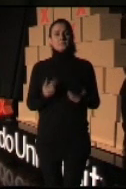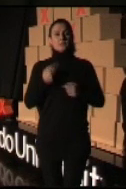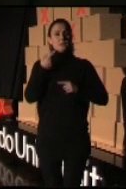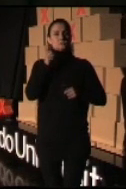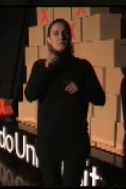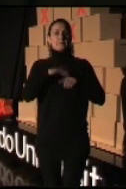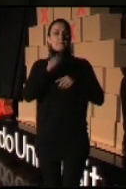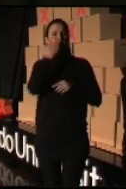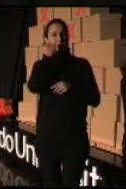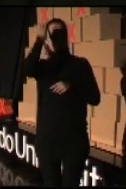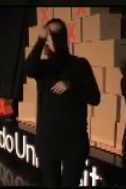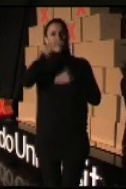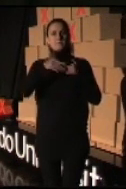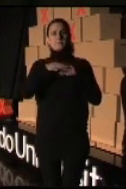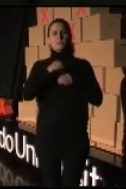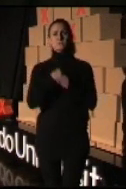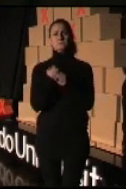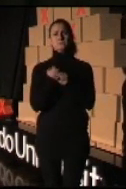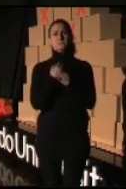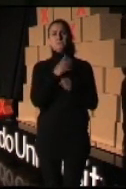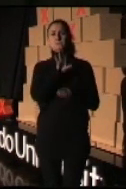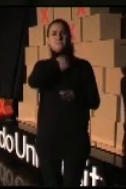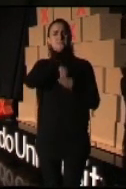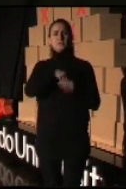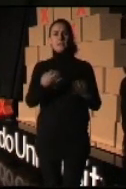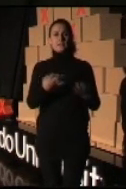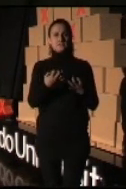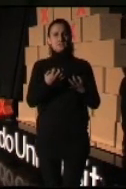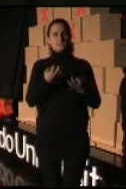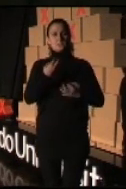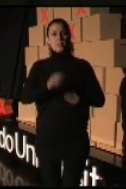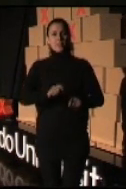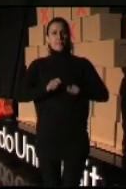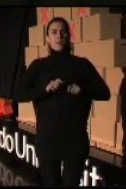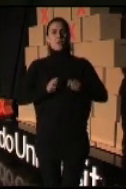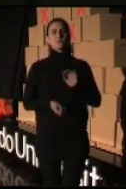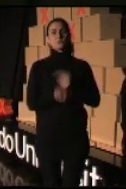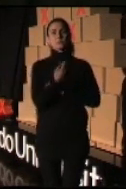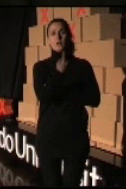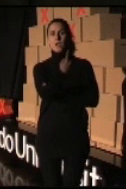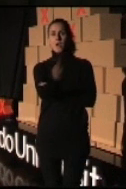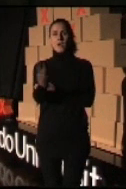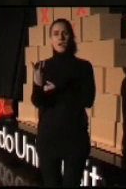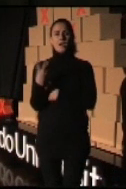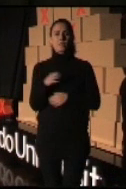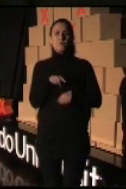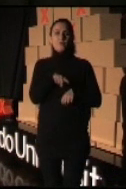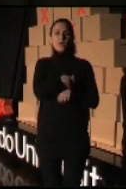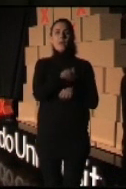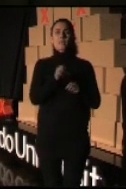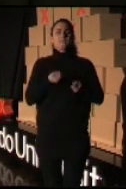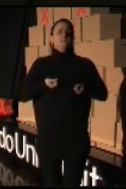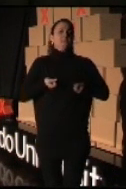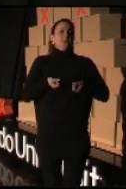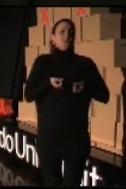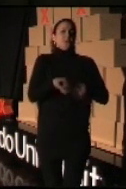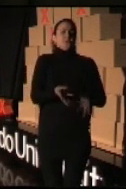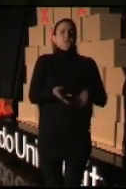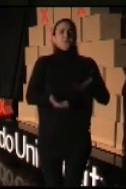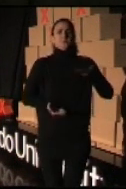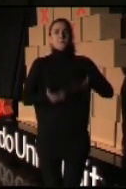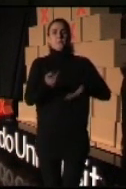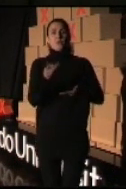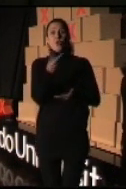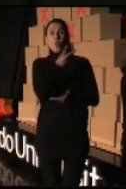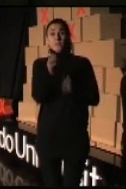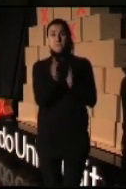Simplemente para que os hagáis una idea del trabajo ingente que eso supone generar para cada persona o para cada tumor una cantidad de información comparable a 200